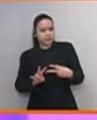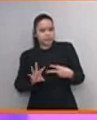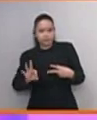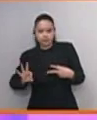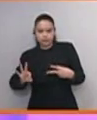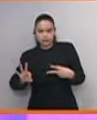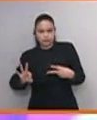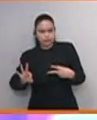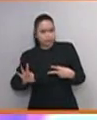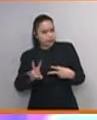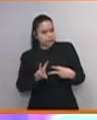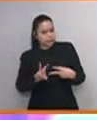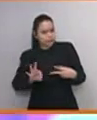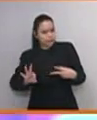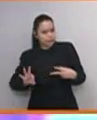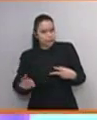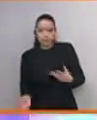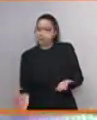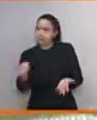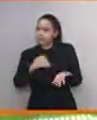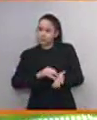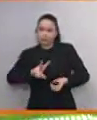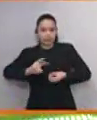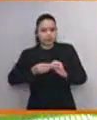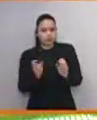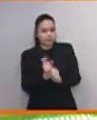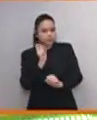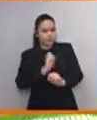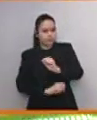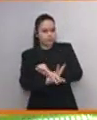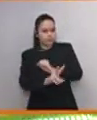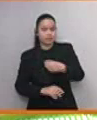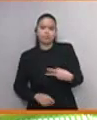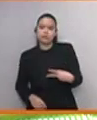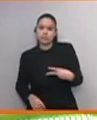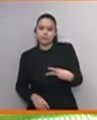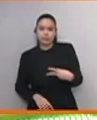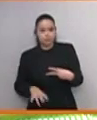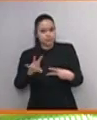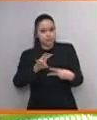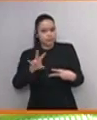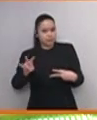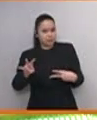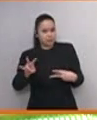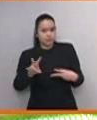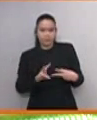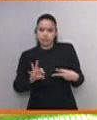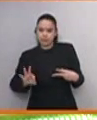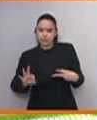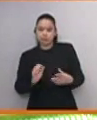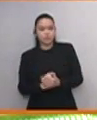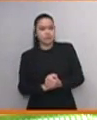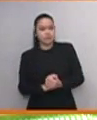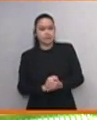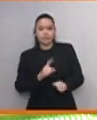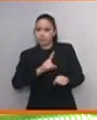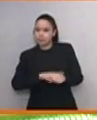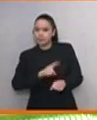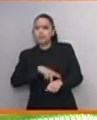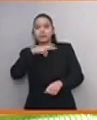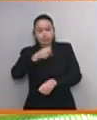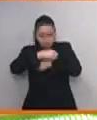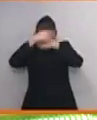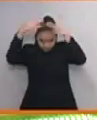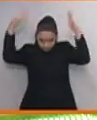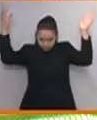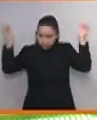9, segundo número ganador, 79. Los dos números para premiados, 77 y 79. Llegó el momento de hacer de tus